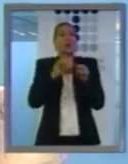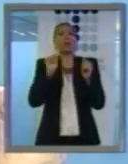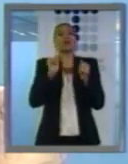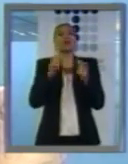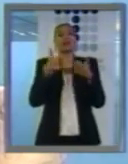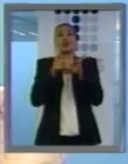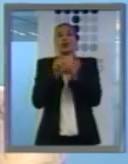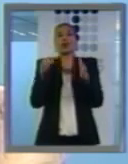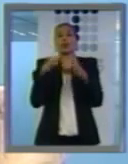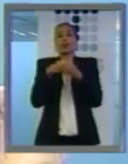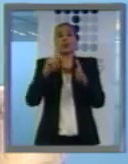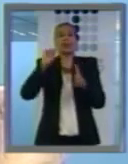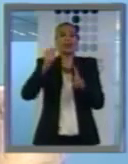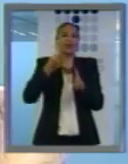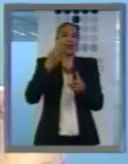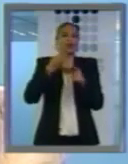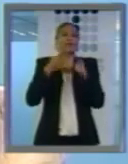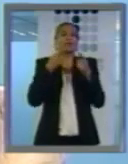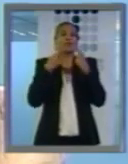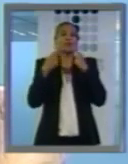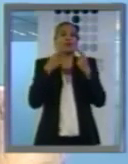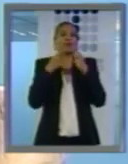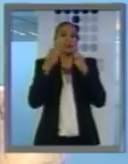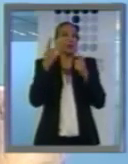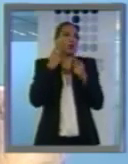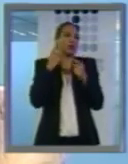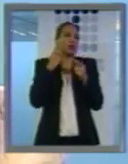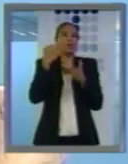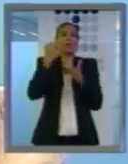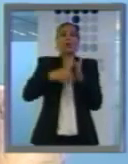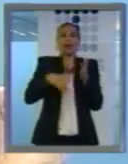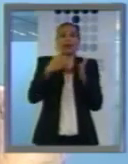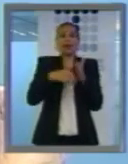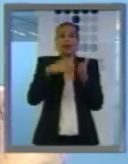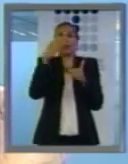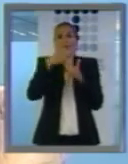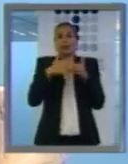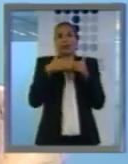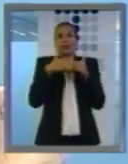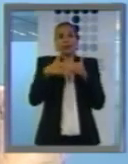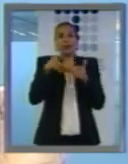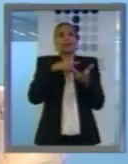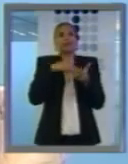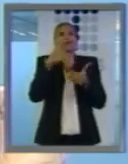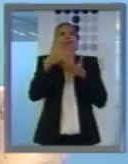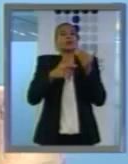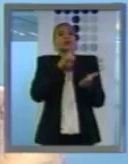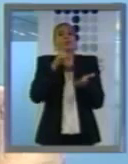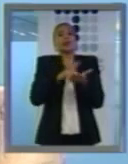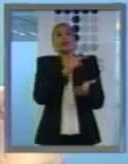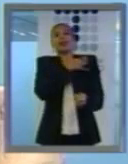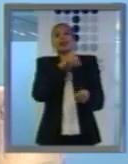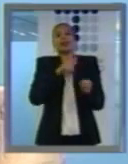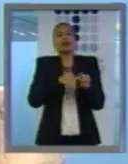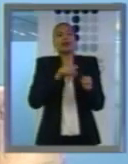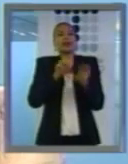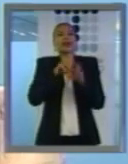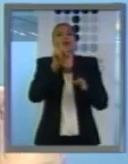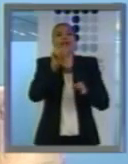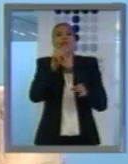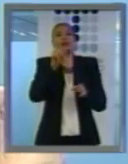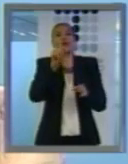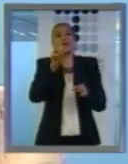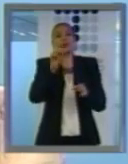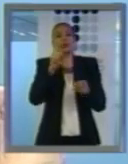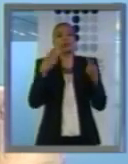de voluntarismos políticos. También falta que termine el proceso de la Ley General de Protección de Datos Personales, que